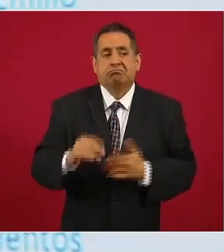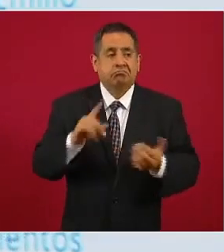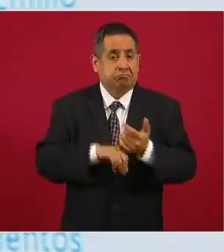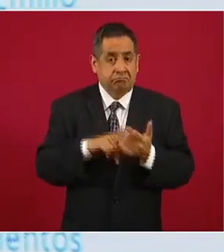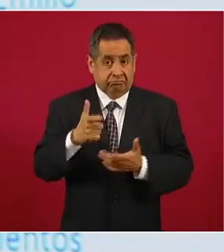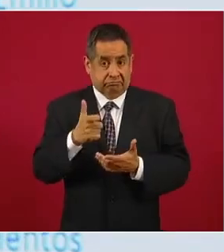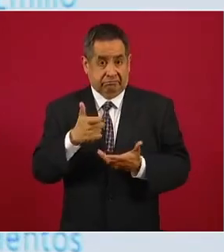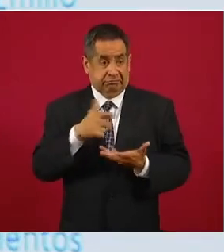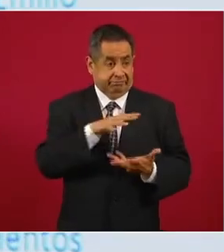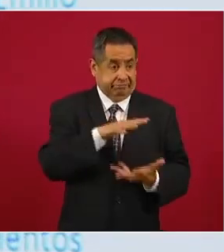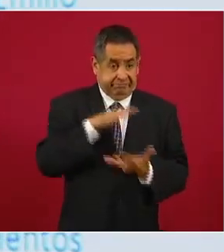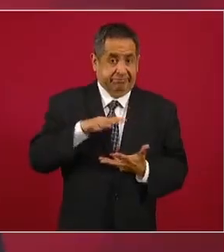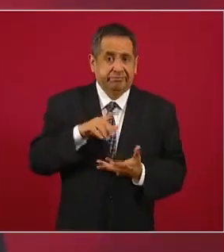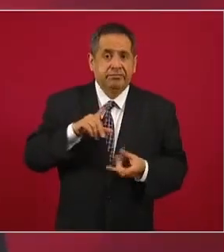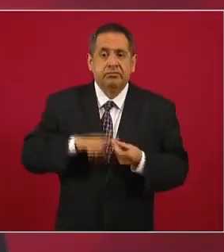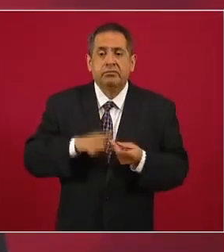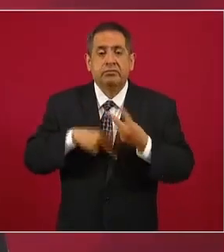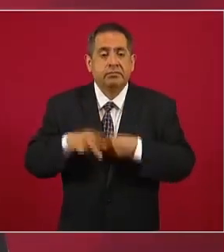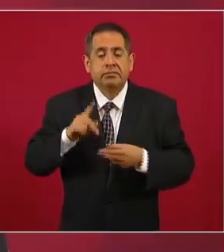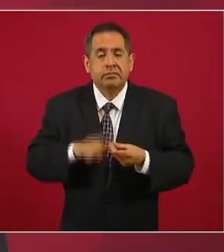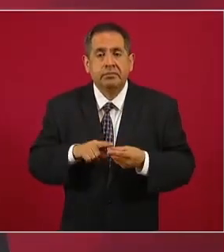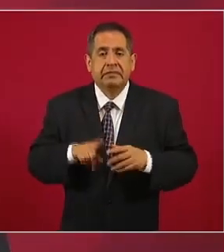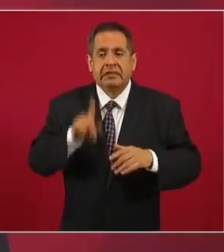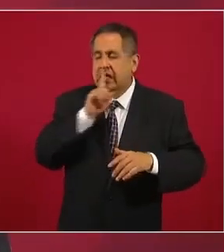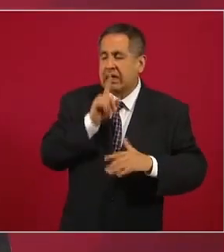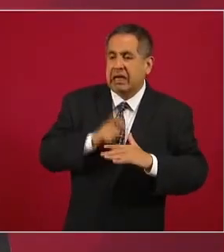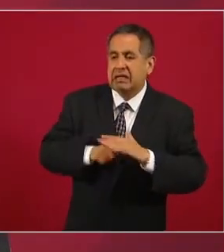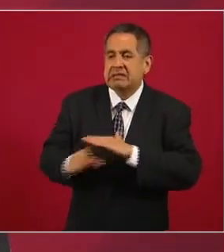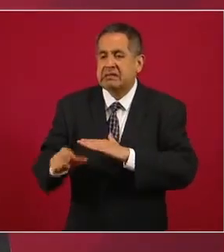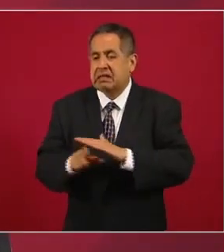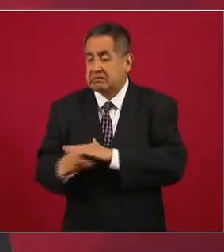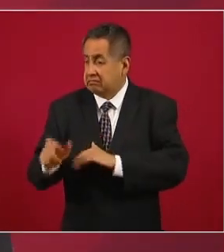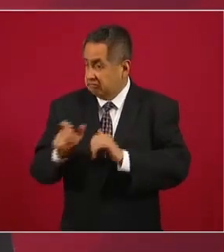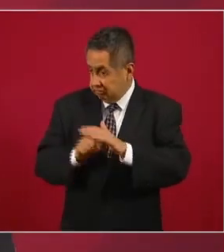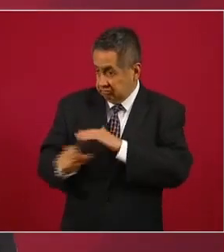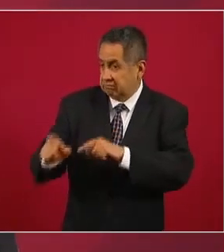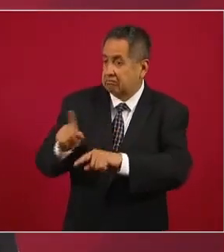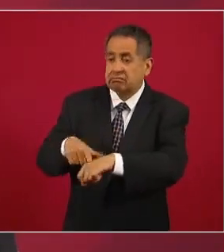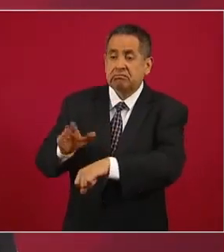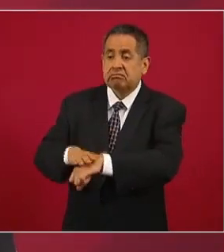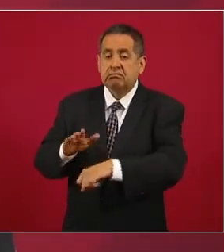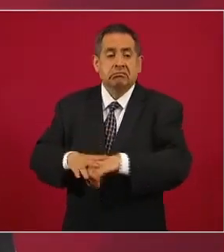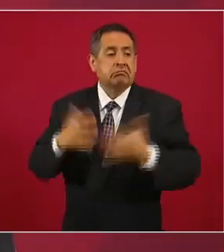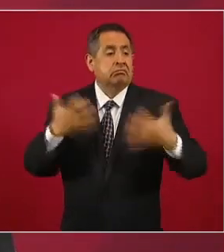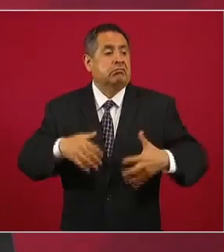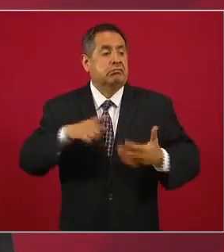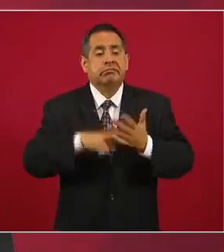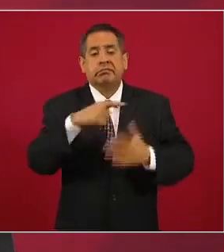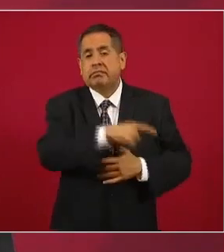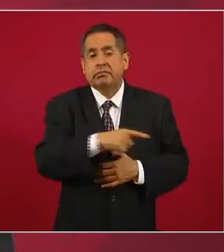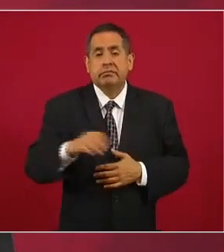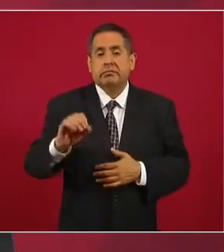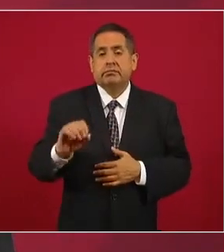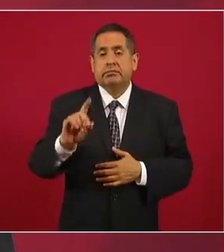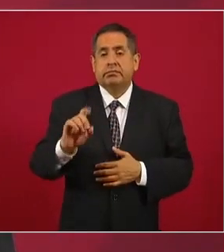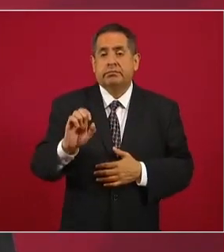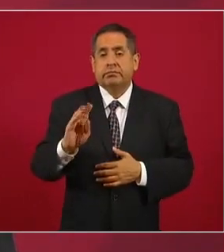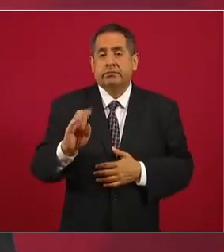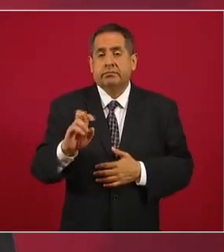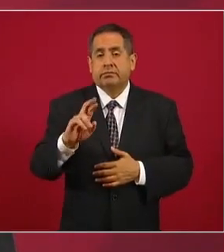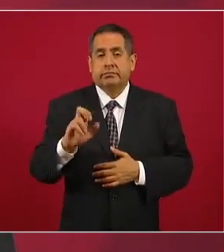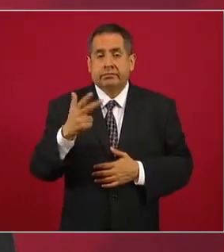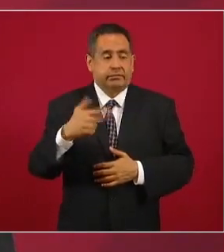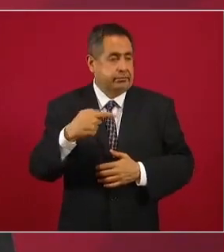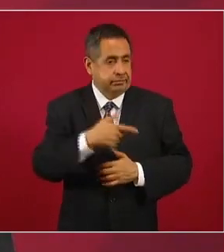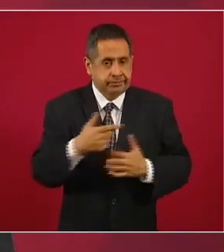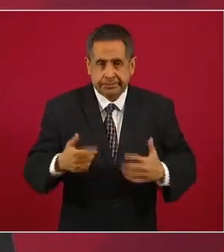dinero provino de sobornos anticipados de la empresa Odebrecht. Por